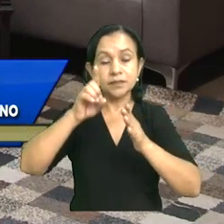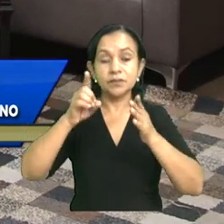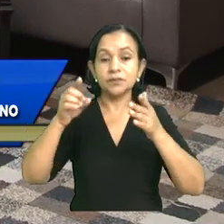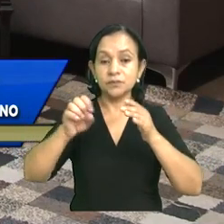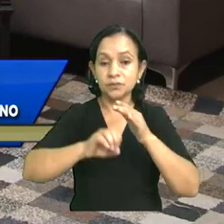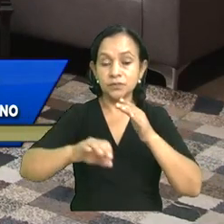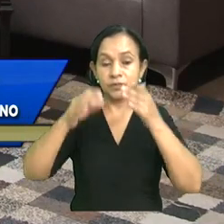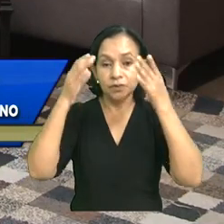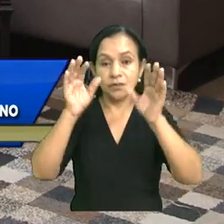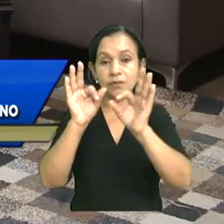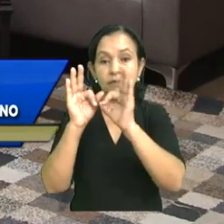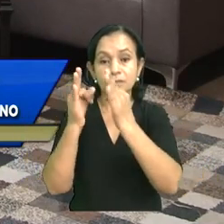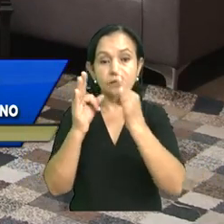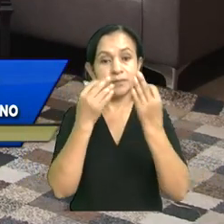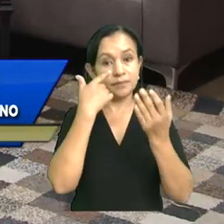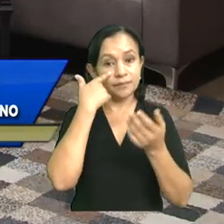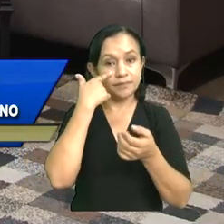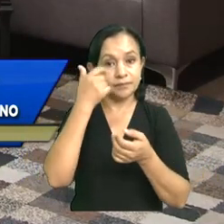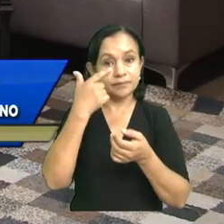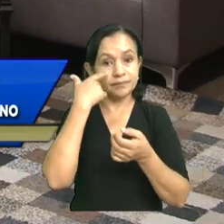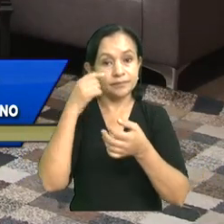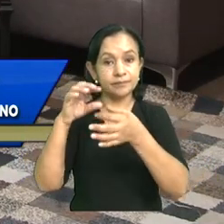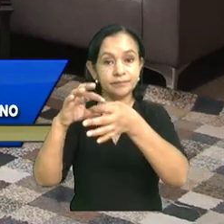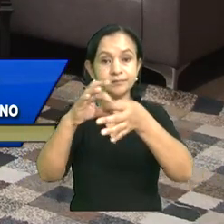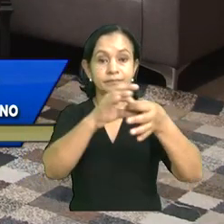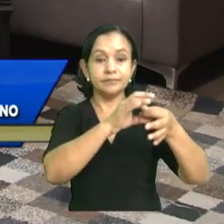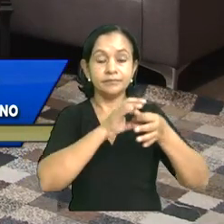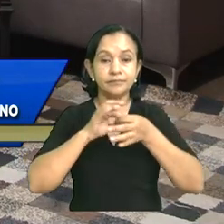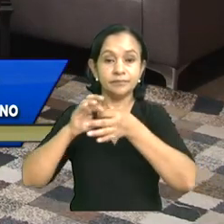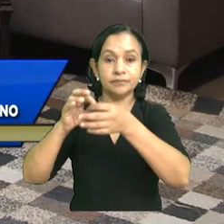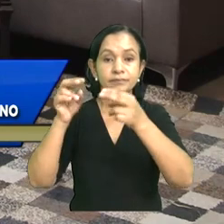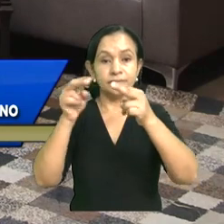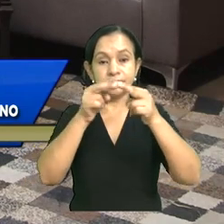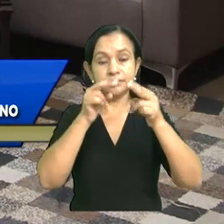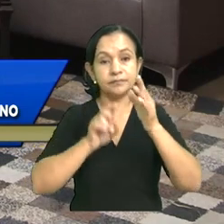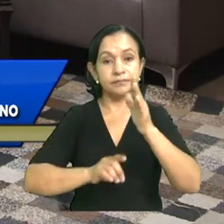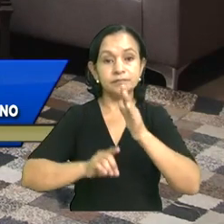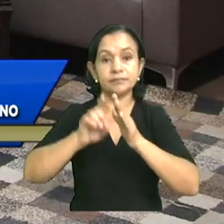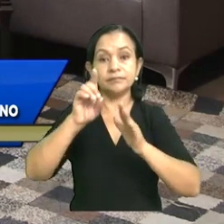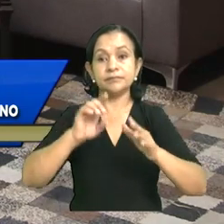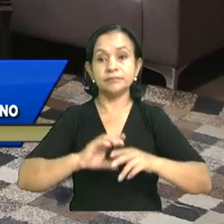sociocultural de las familias y comunidades, todo eso va articulado para el desarrollo.